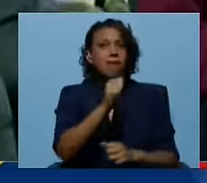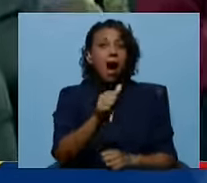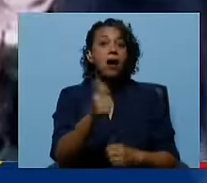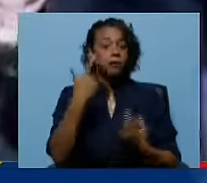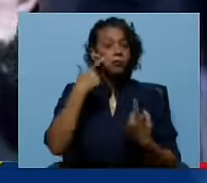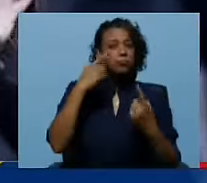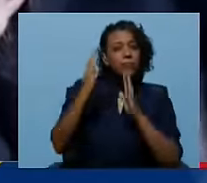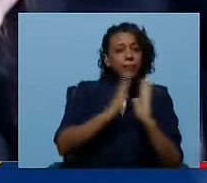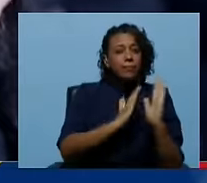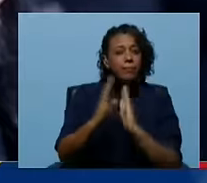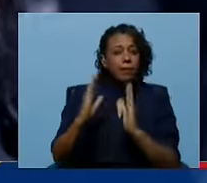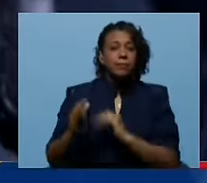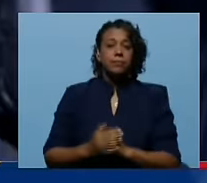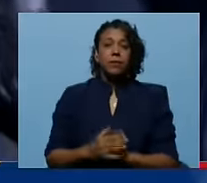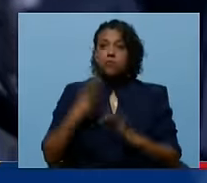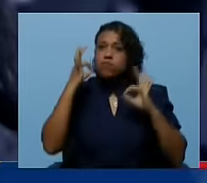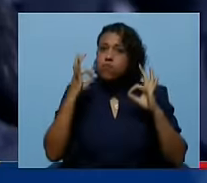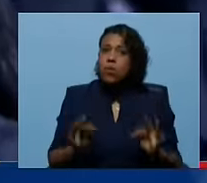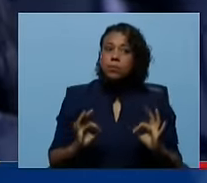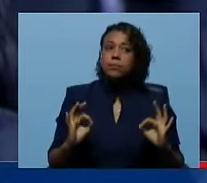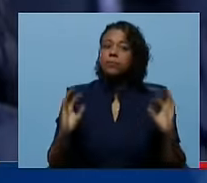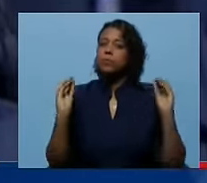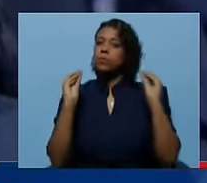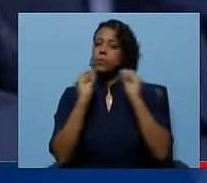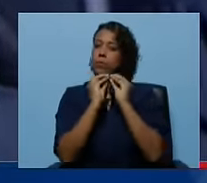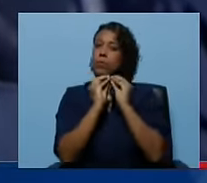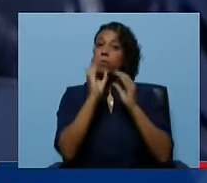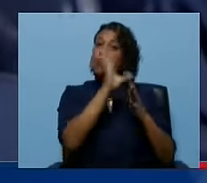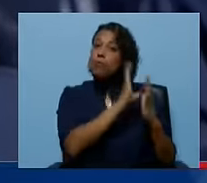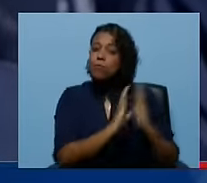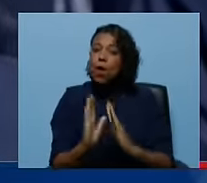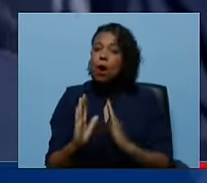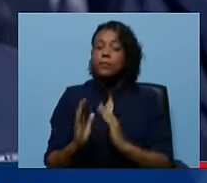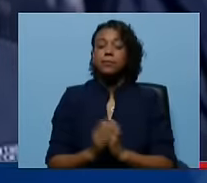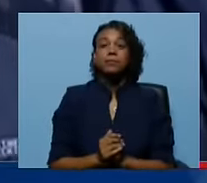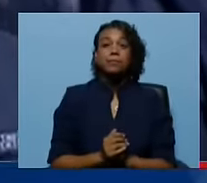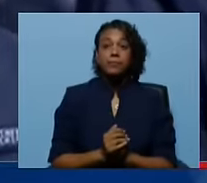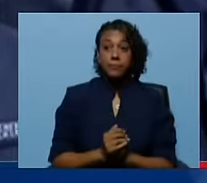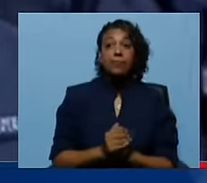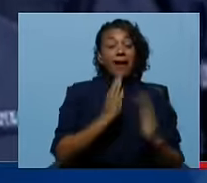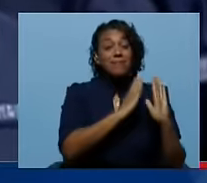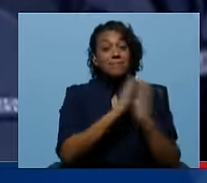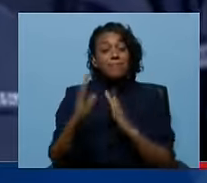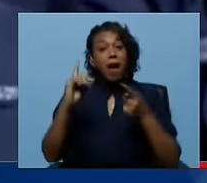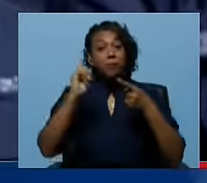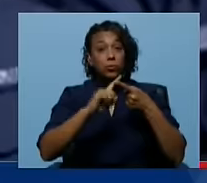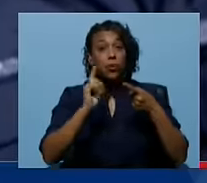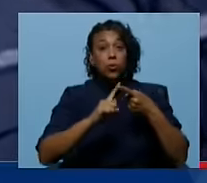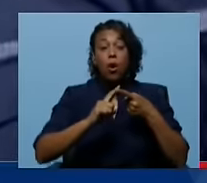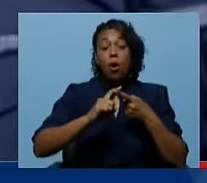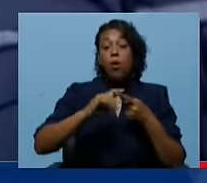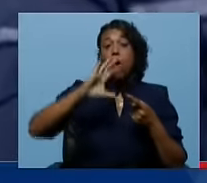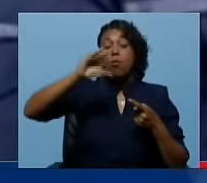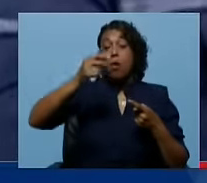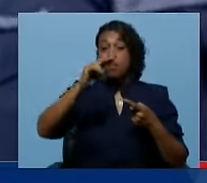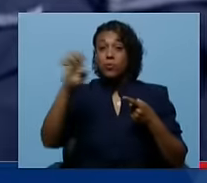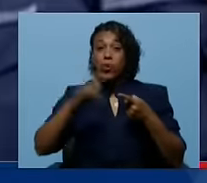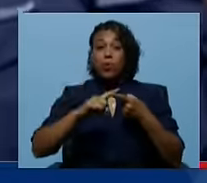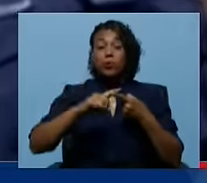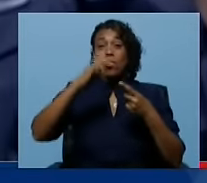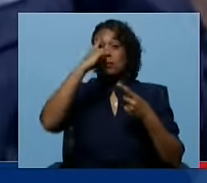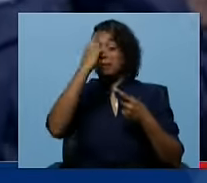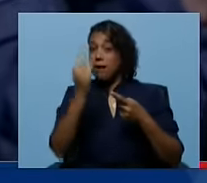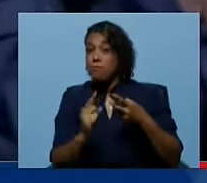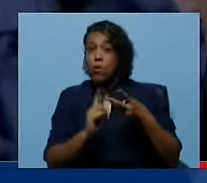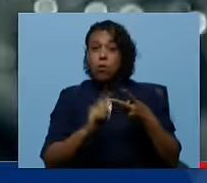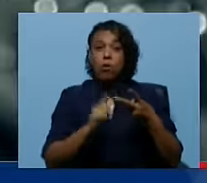se ejecutaron todos los planes de una manera conjunta, todos los planes. El plan Huaycaipuro, el plan Zamora,